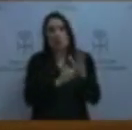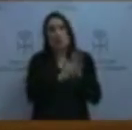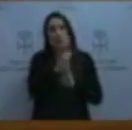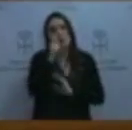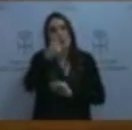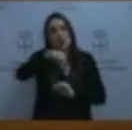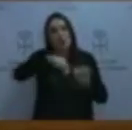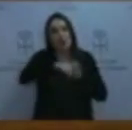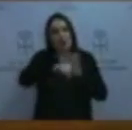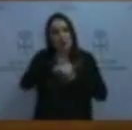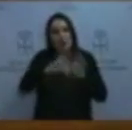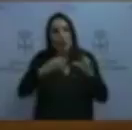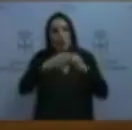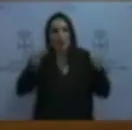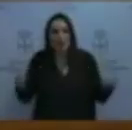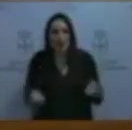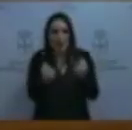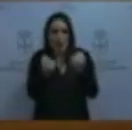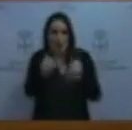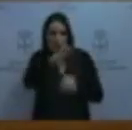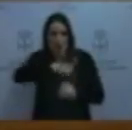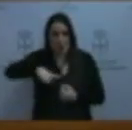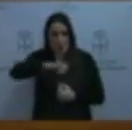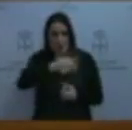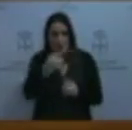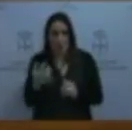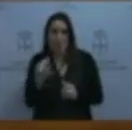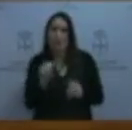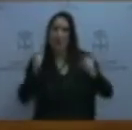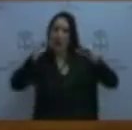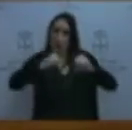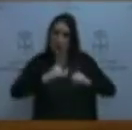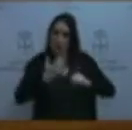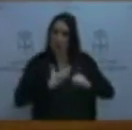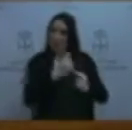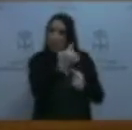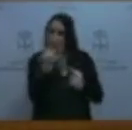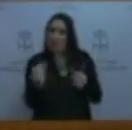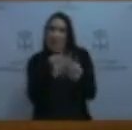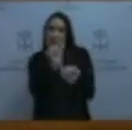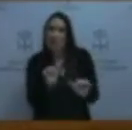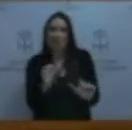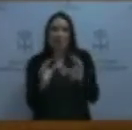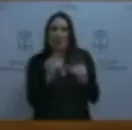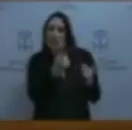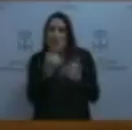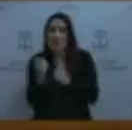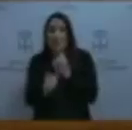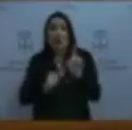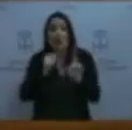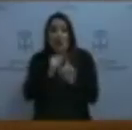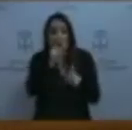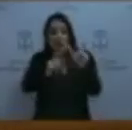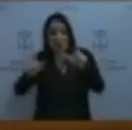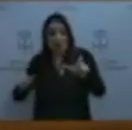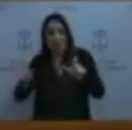gestionen los grupos de acción local, que acuerden con cada corporación municipal el medio de comunicación necesario para que todas las